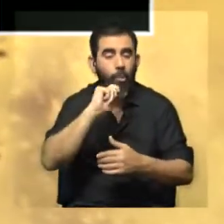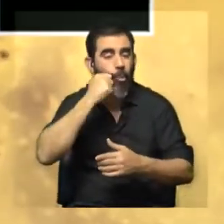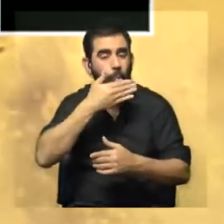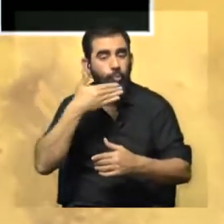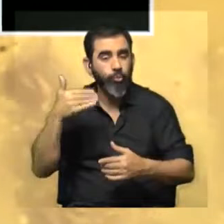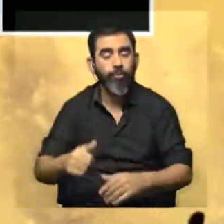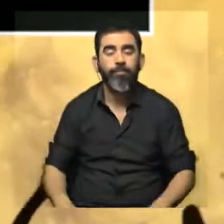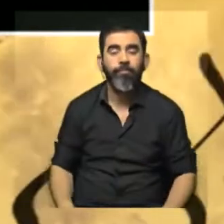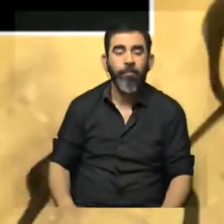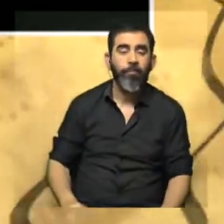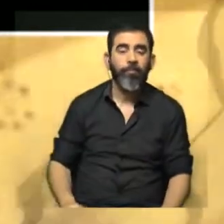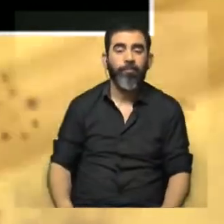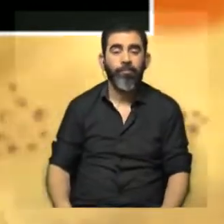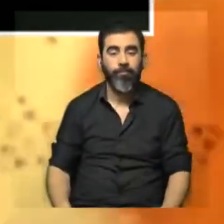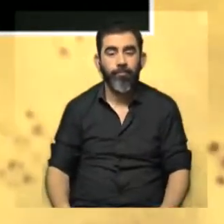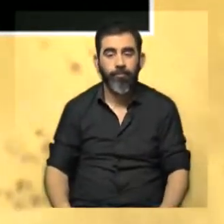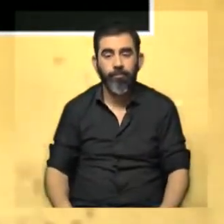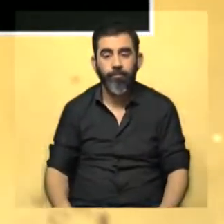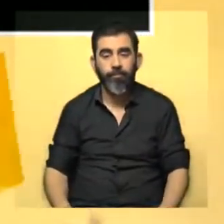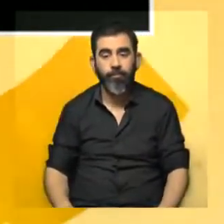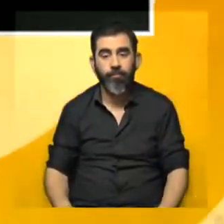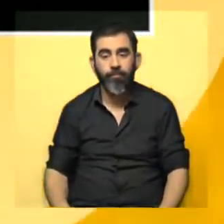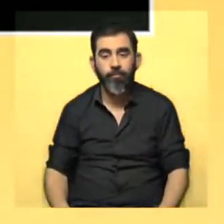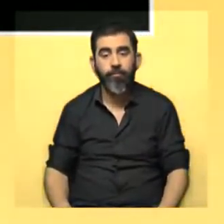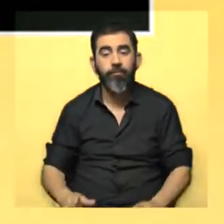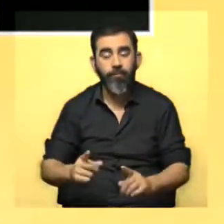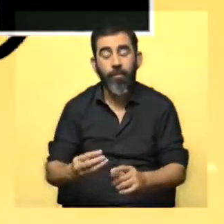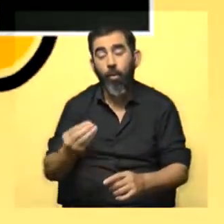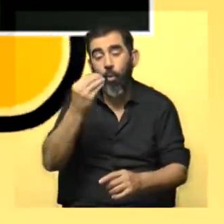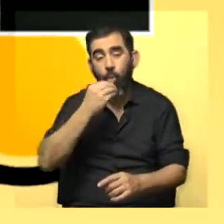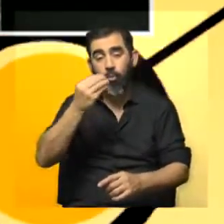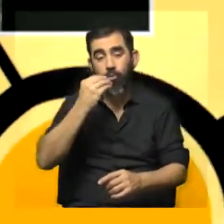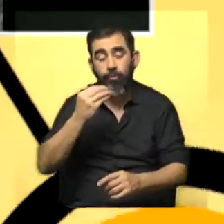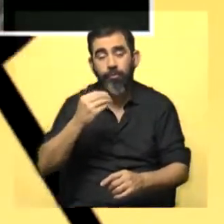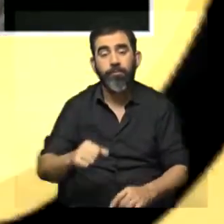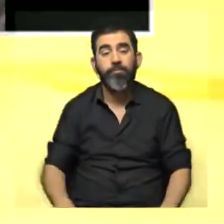Así que todo lo que tenga fermentados va a ser más rico. Va a haber que consumirlo.